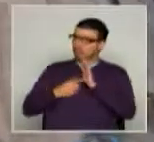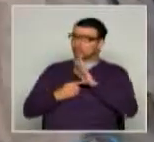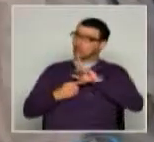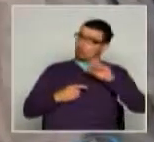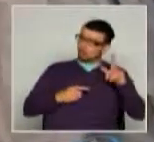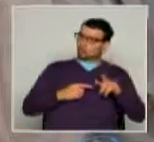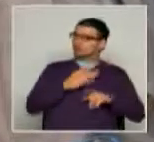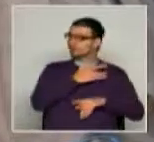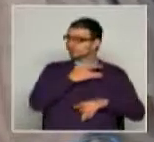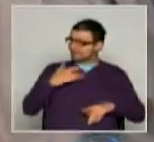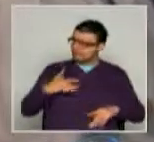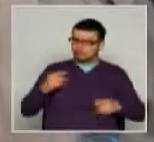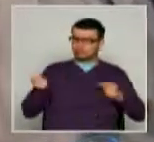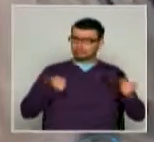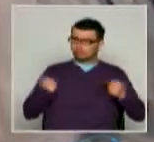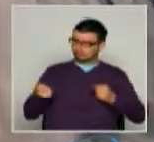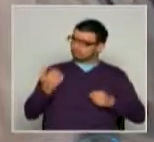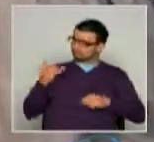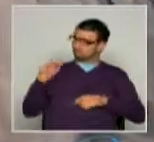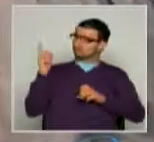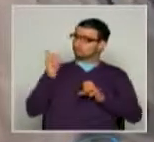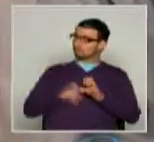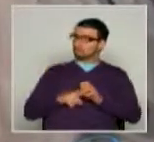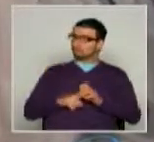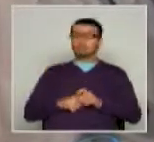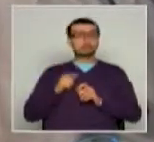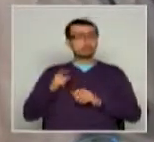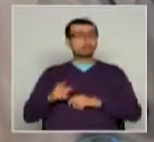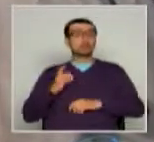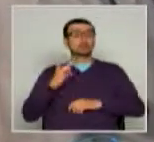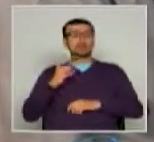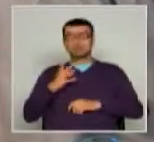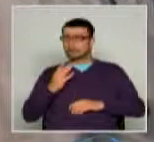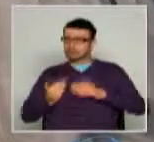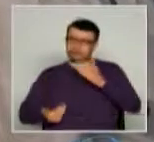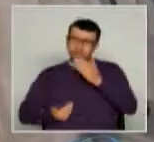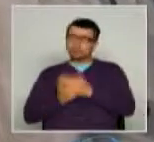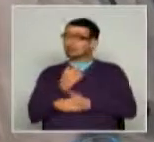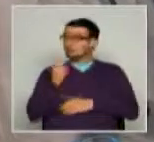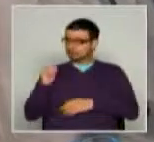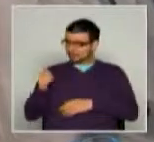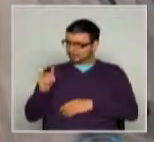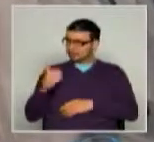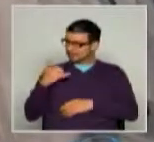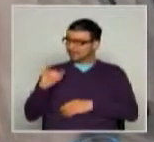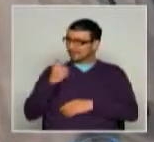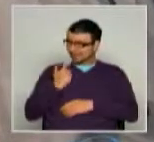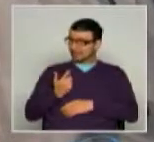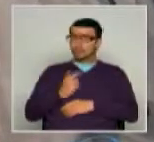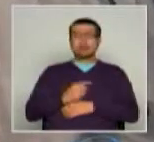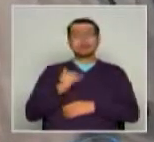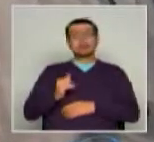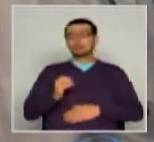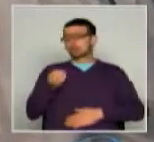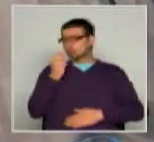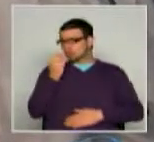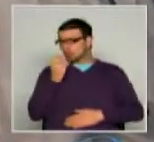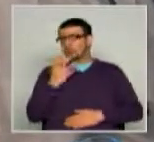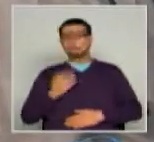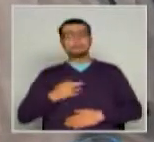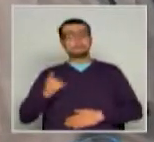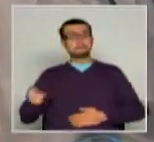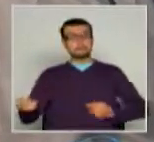ahora, quiropraxia y demás. Ya el dolor se empieza a modular, como lo estamos diciendo, con la alimentación, con